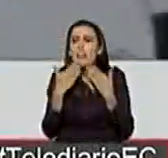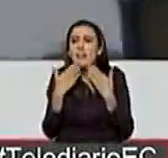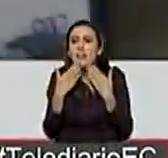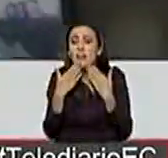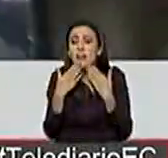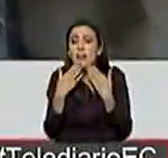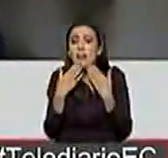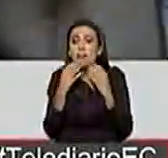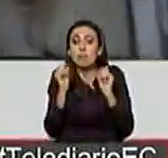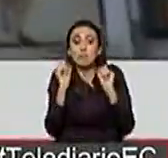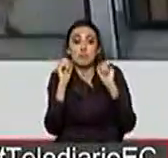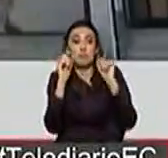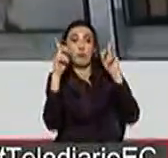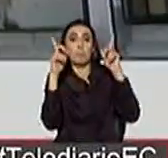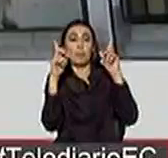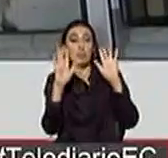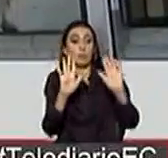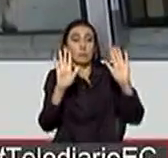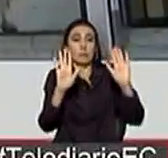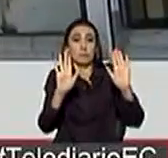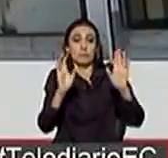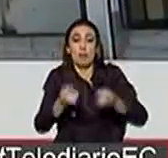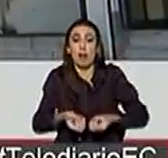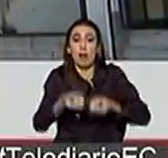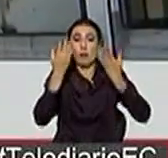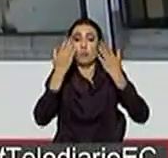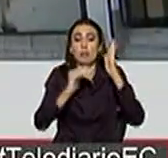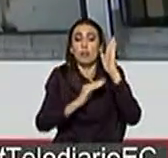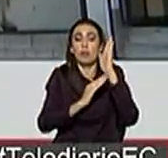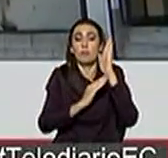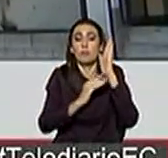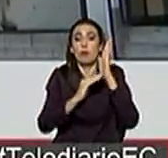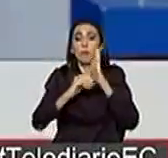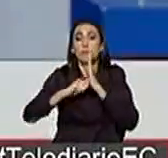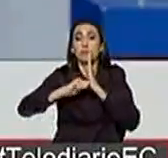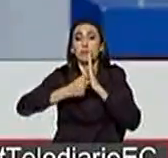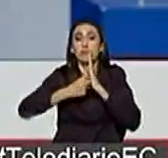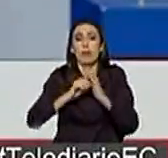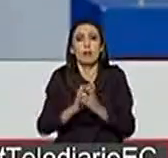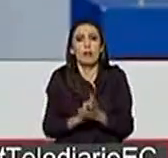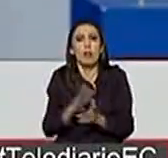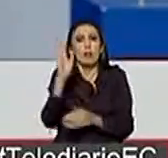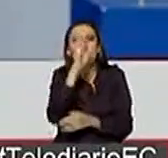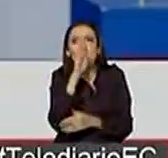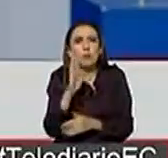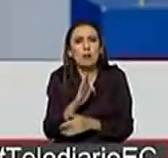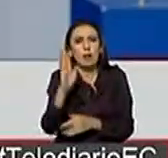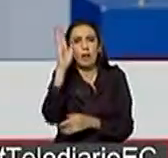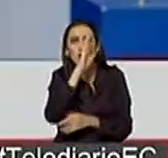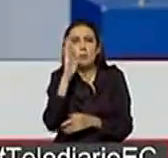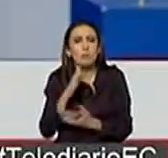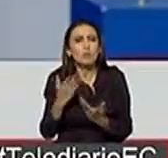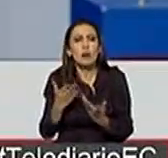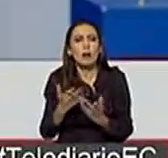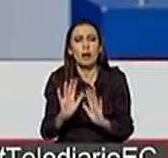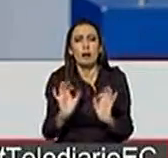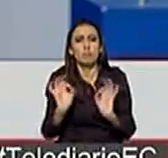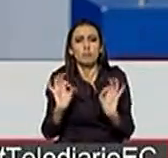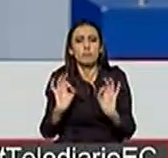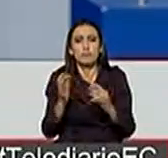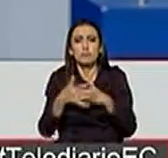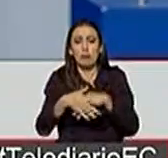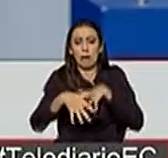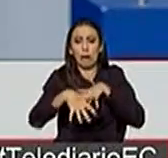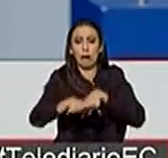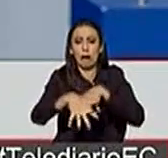de que por primera vez jamás en la vida una propuesto testa y más agua indígena acudido primero la